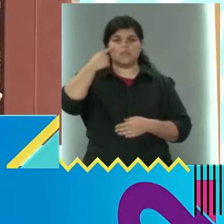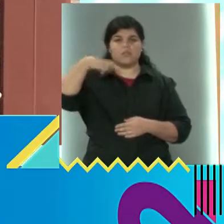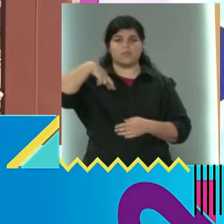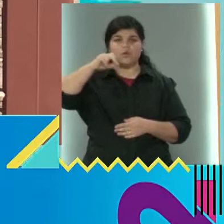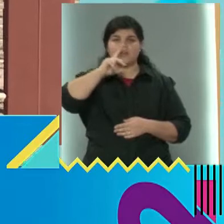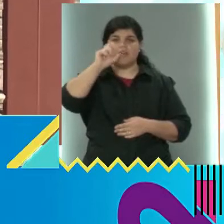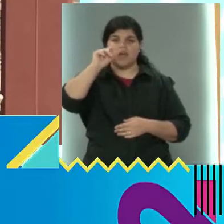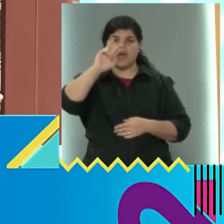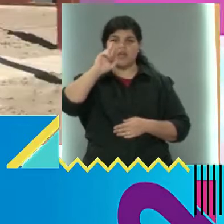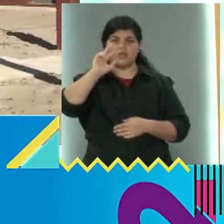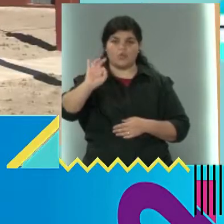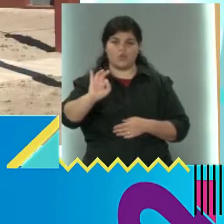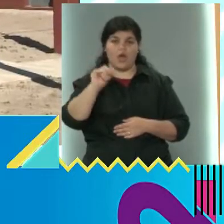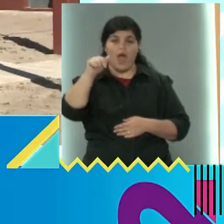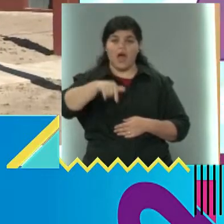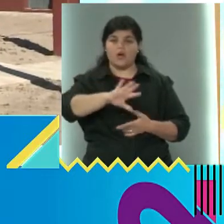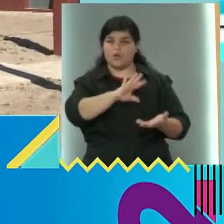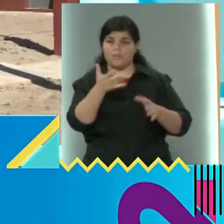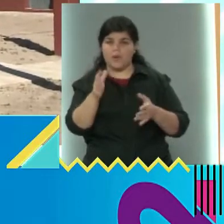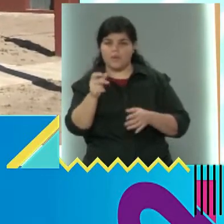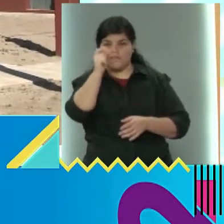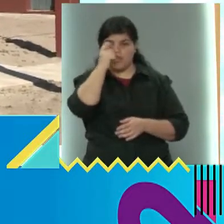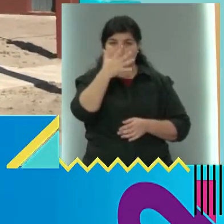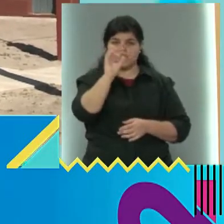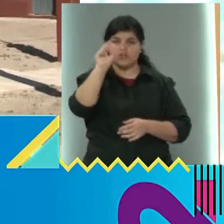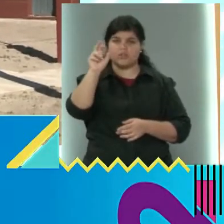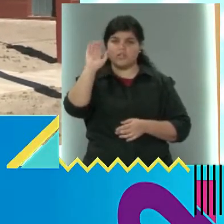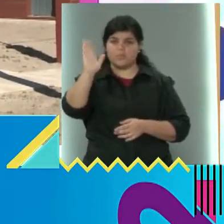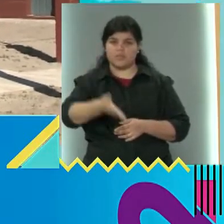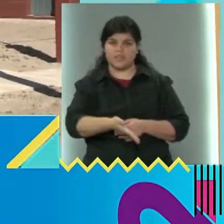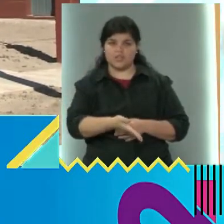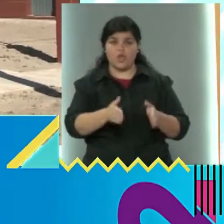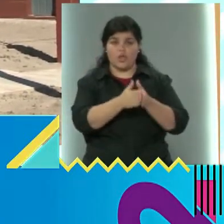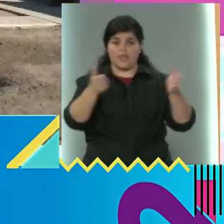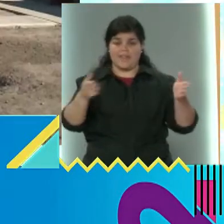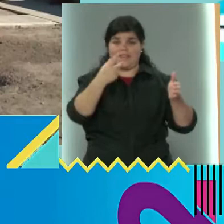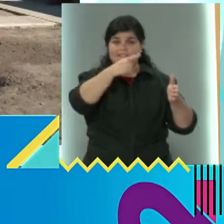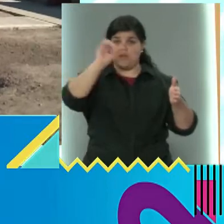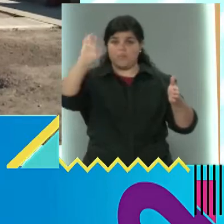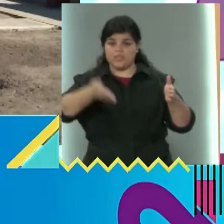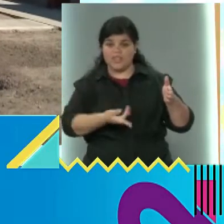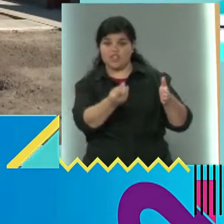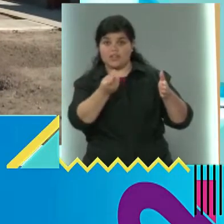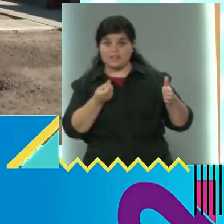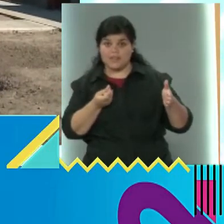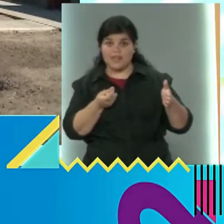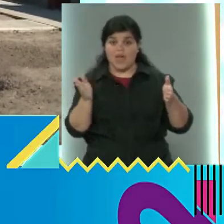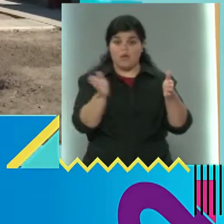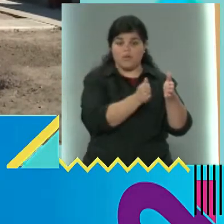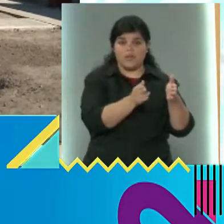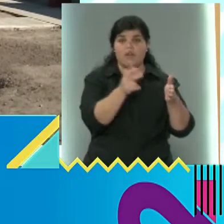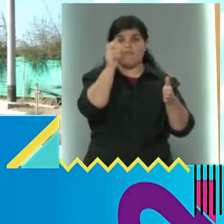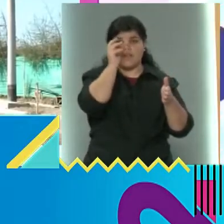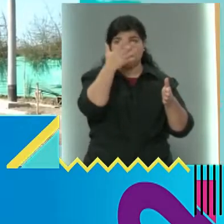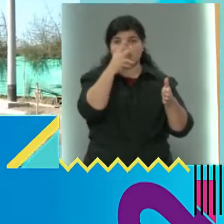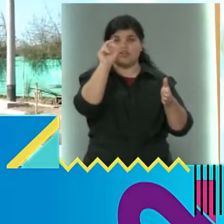cubrir hoy en la realidad no más del 25 o el 30% del 100% de la necesidad habitacional que